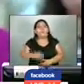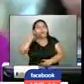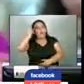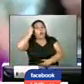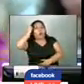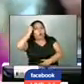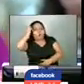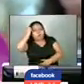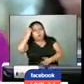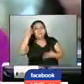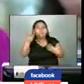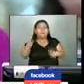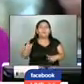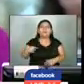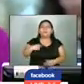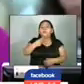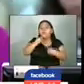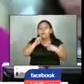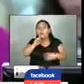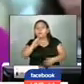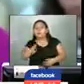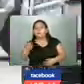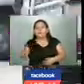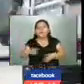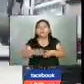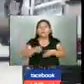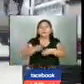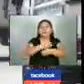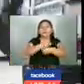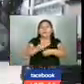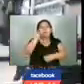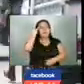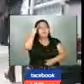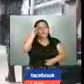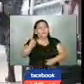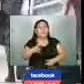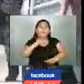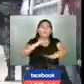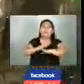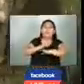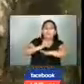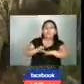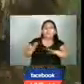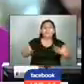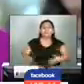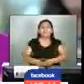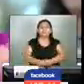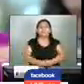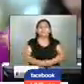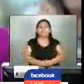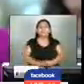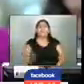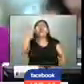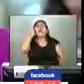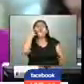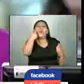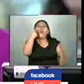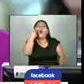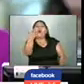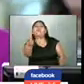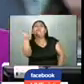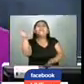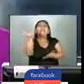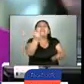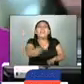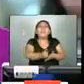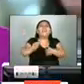señalamientos fueron respondidos por la diputada de Nuevas Ideas, Alexia Rivas, quien defendió los planes del gobierno. ¿A dónde está el